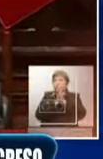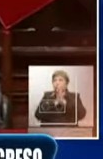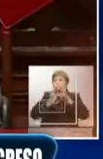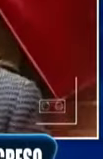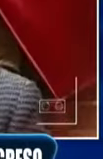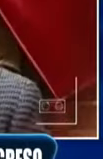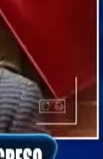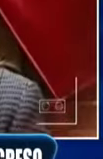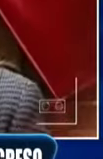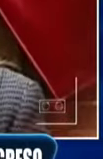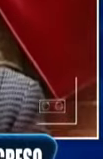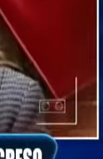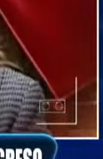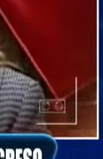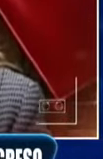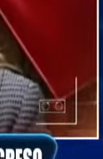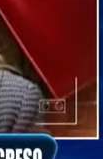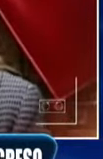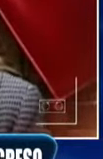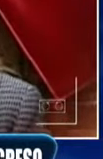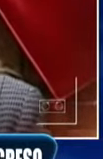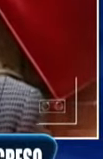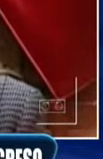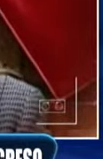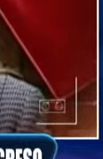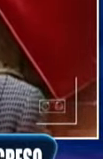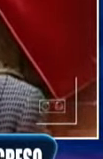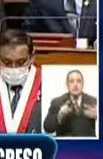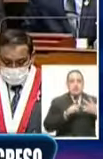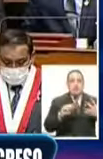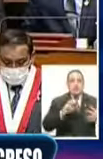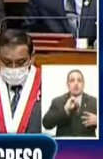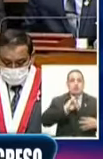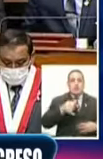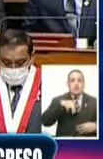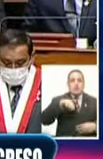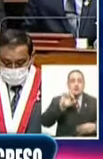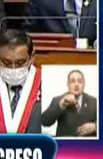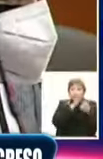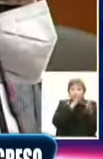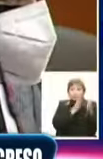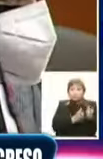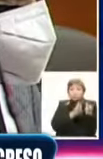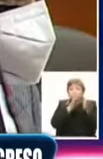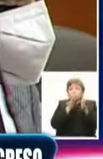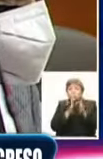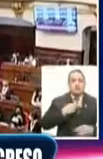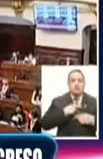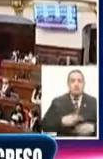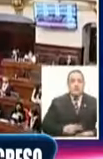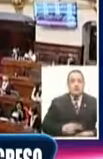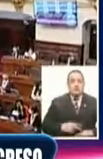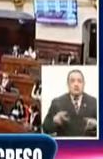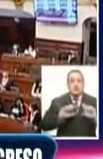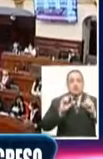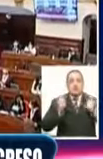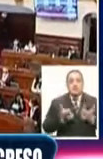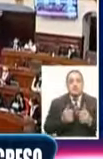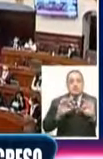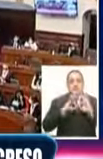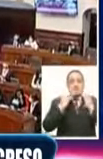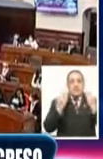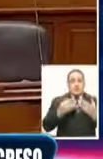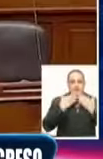han sido los congresistas oficialistas porque si bien no hay una bancada con mayoría absoluta la más grande es